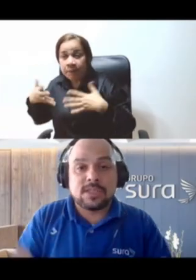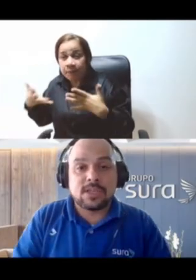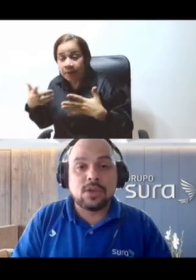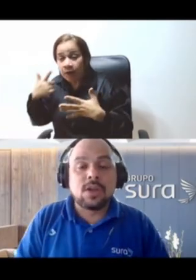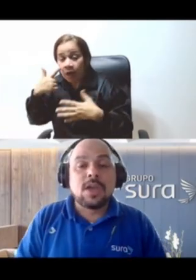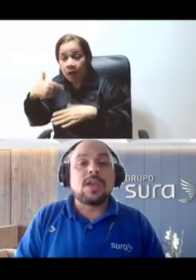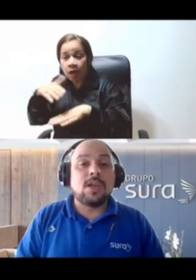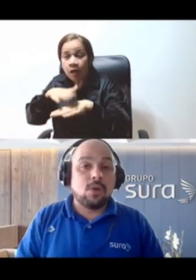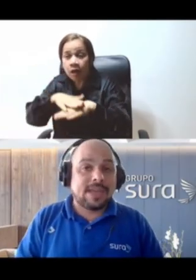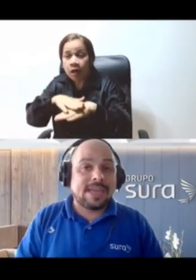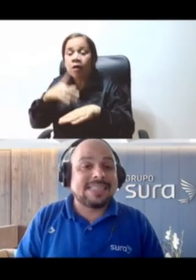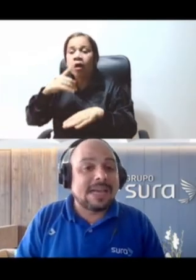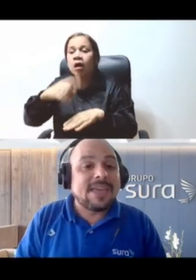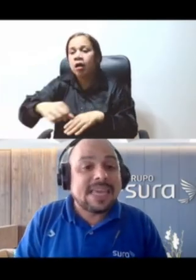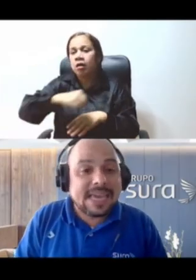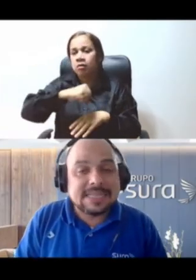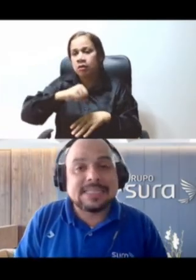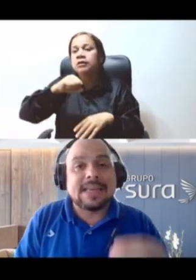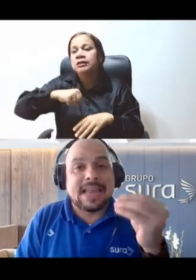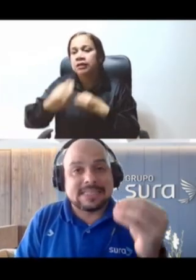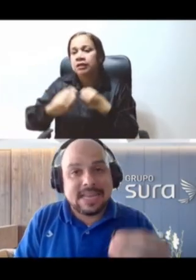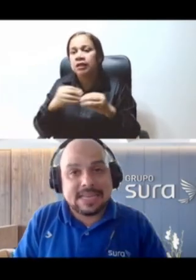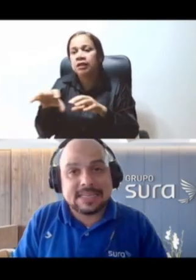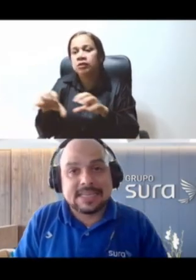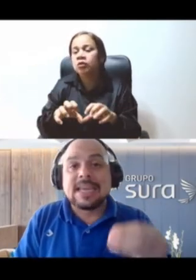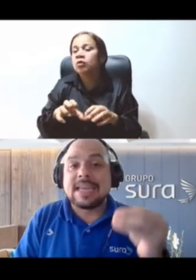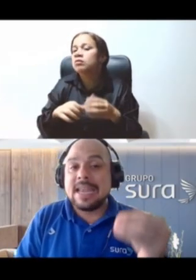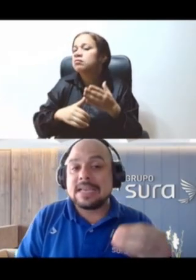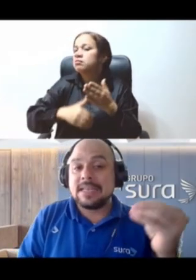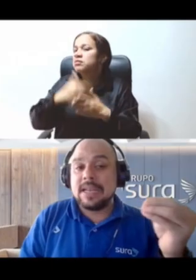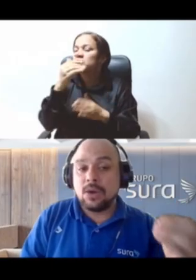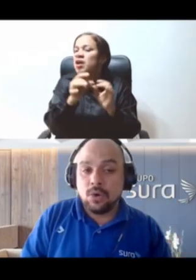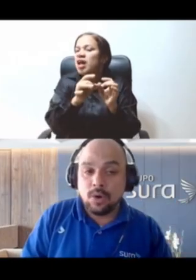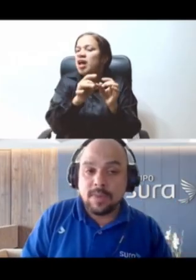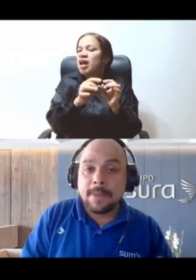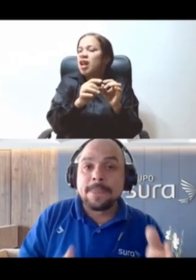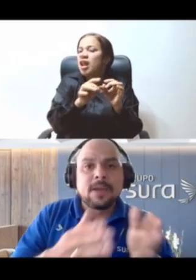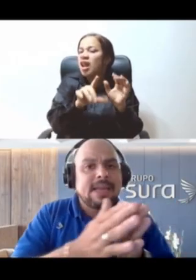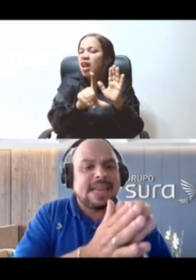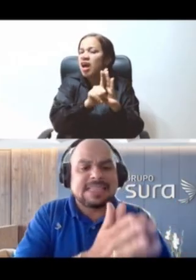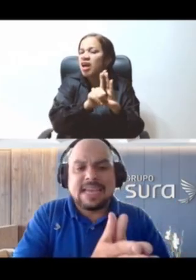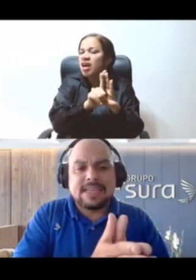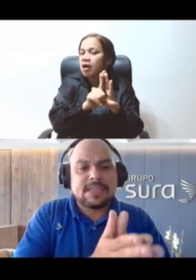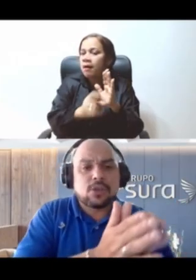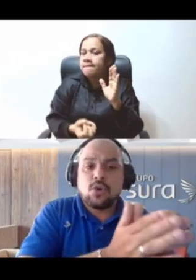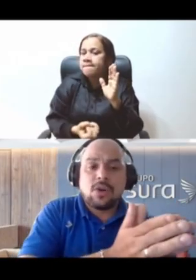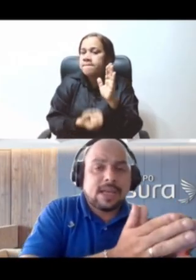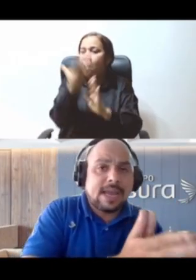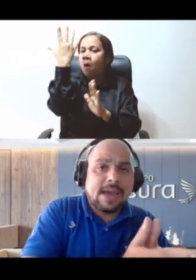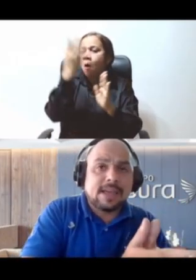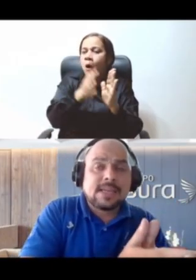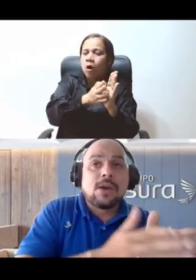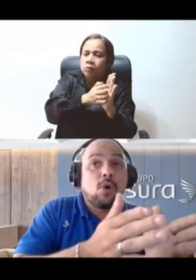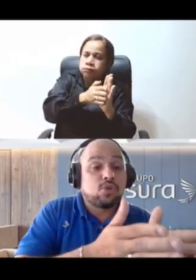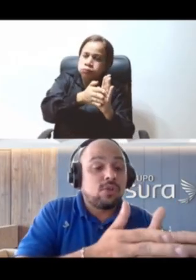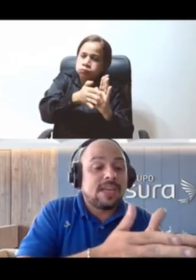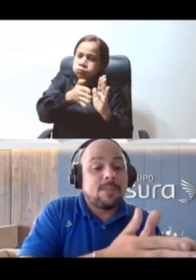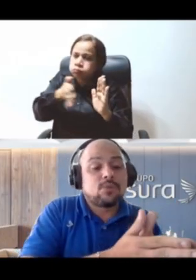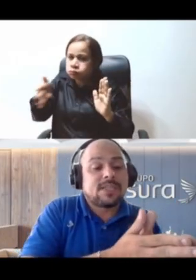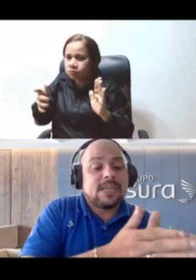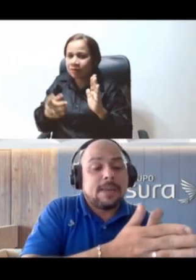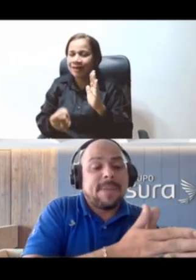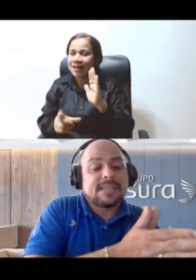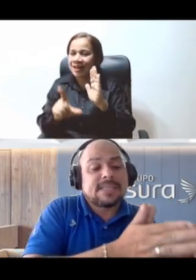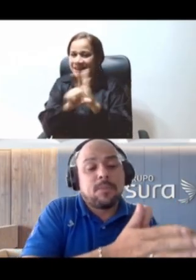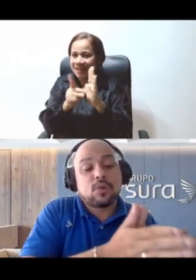activación, autorización y lo que es la vigencia de las leyes que nacen en Colombia? Las leyes son creadas o